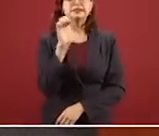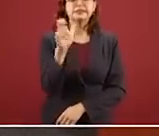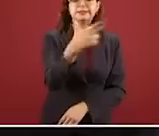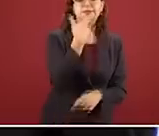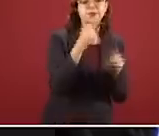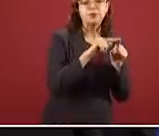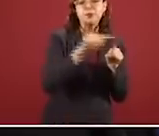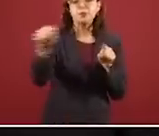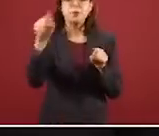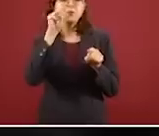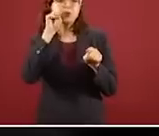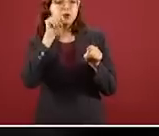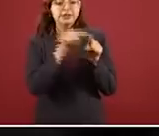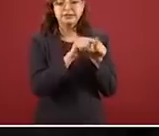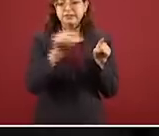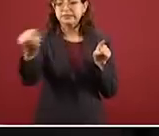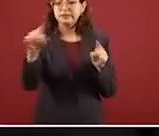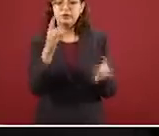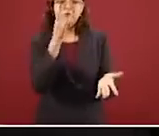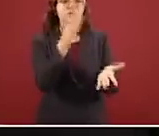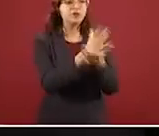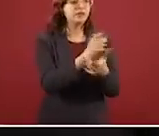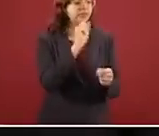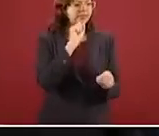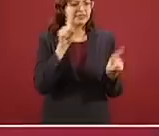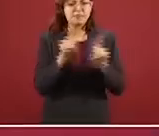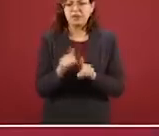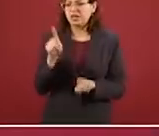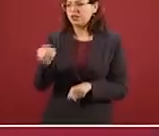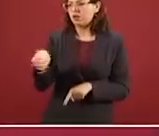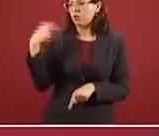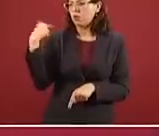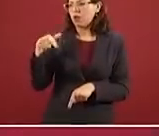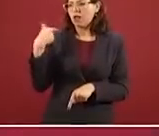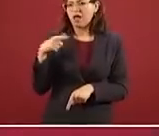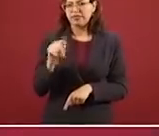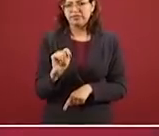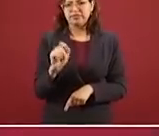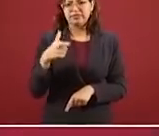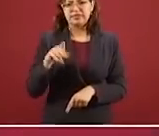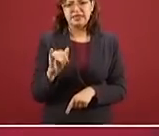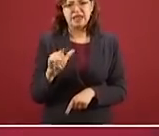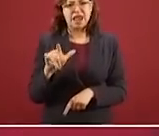y el Tequila, que no sé si está todavía